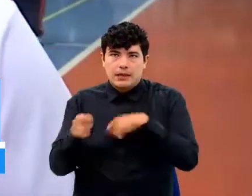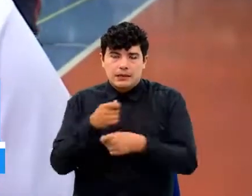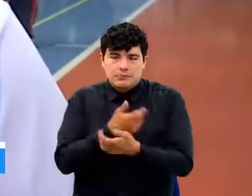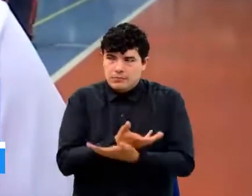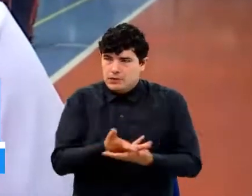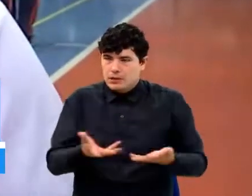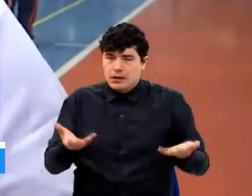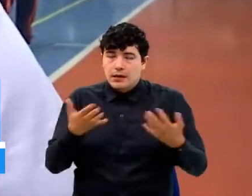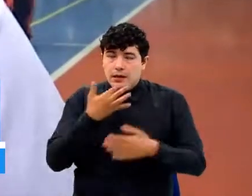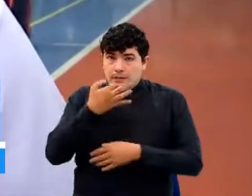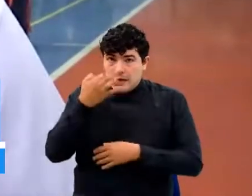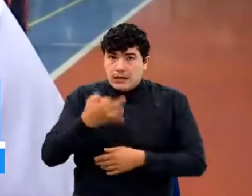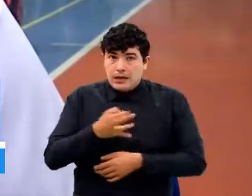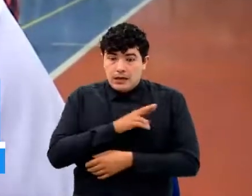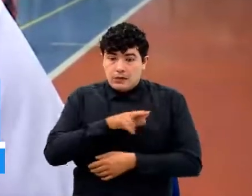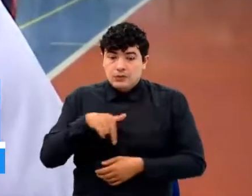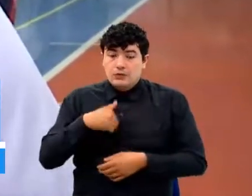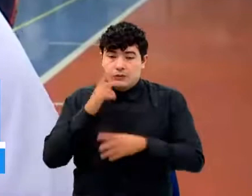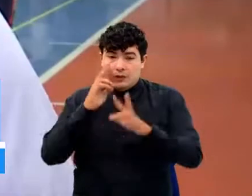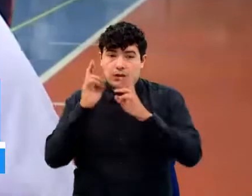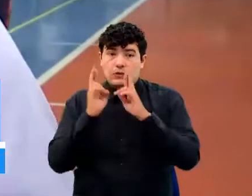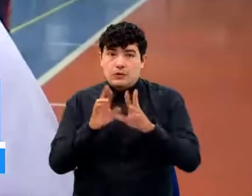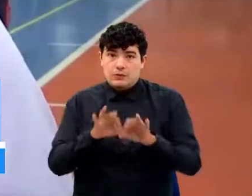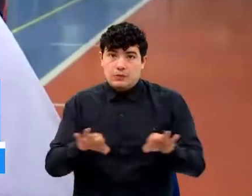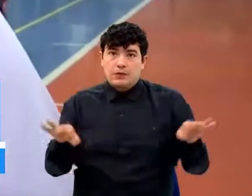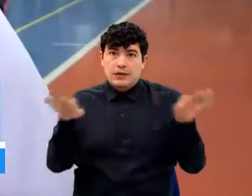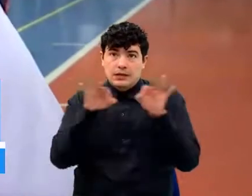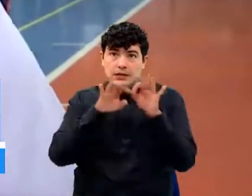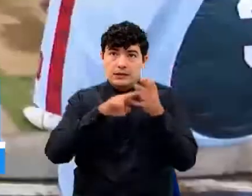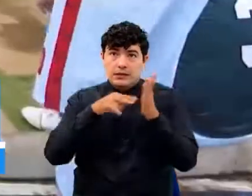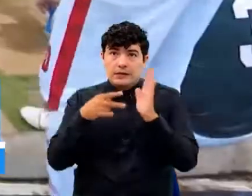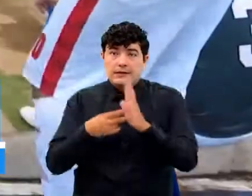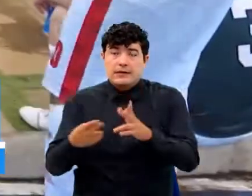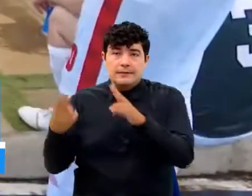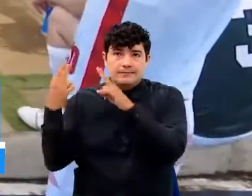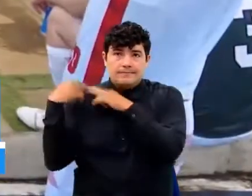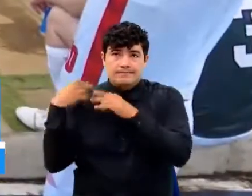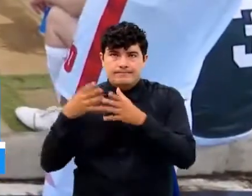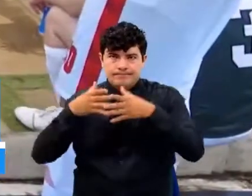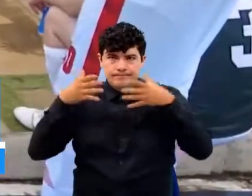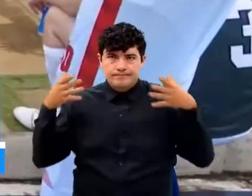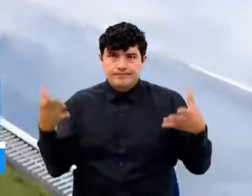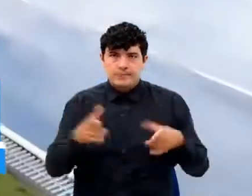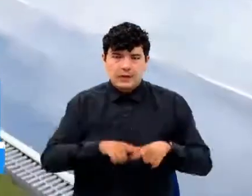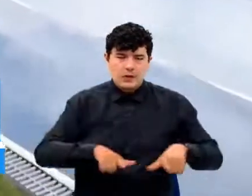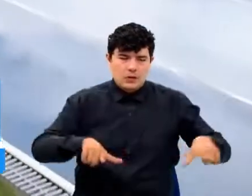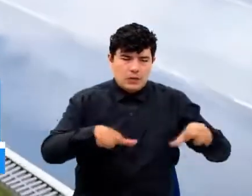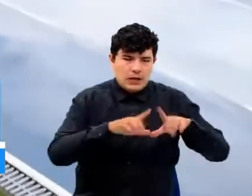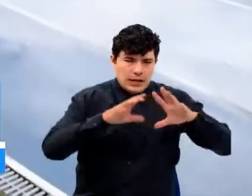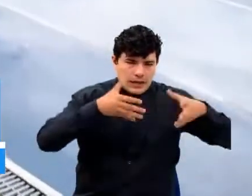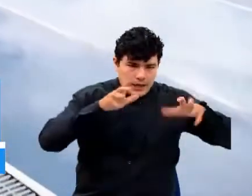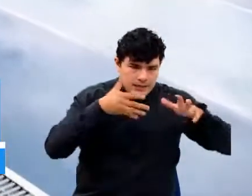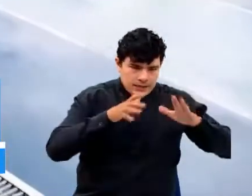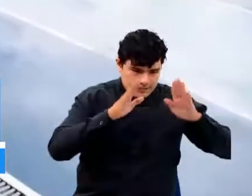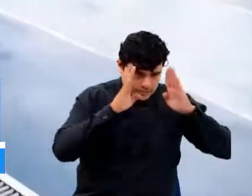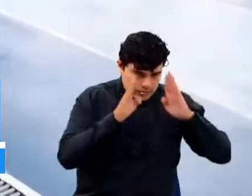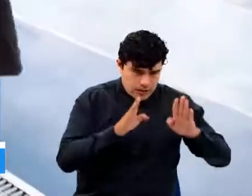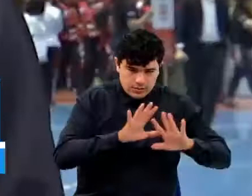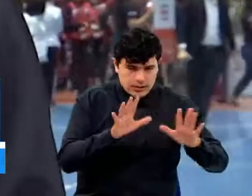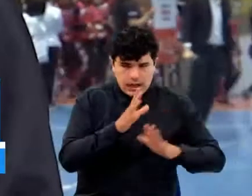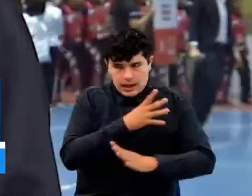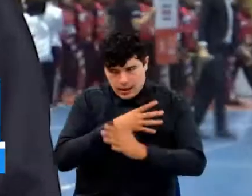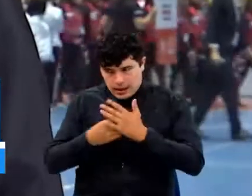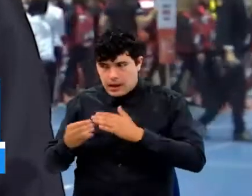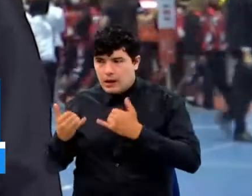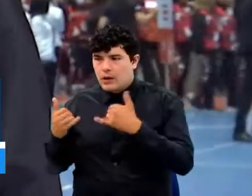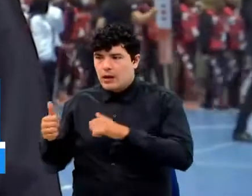Eso realmente para nosotros es un reconocimiento y significa una gran responsabilidad. De las aulas, los escritorios y los salones a las canchas.